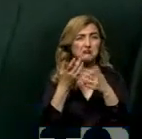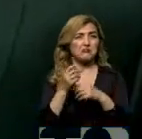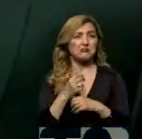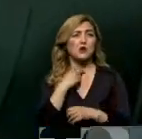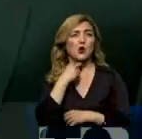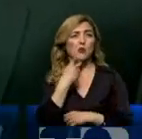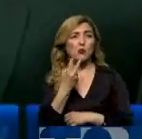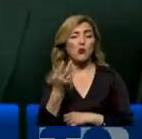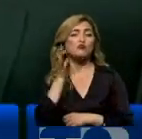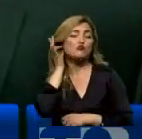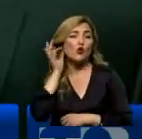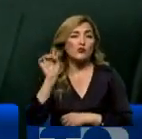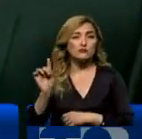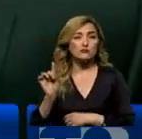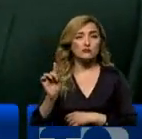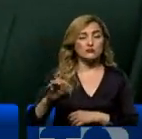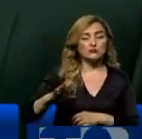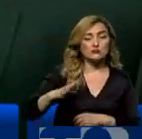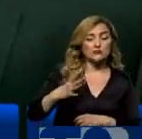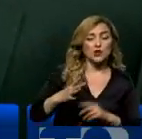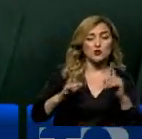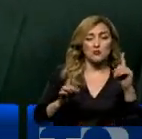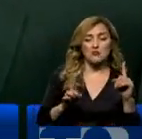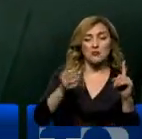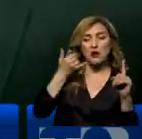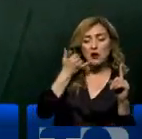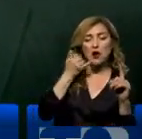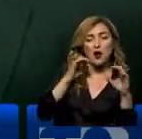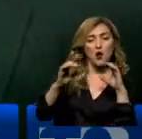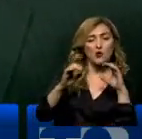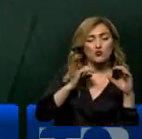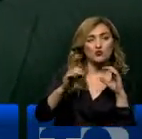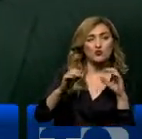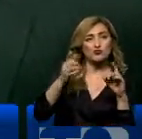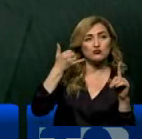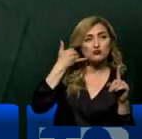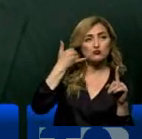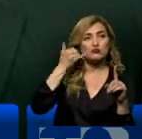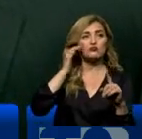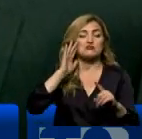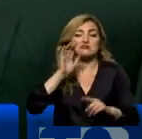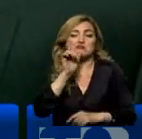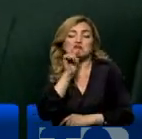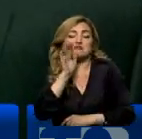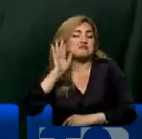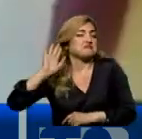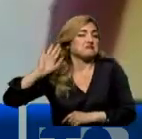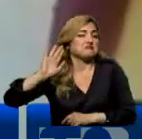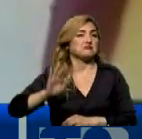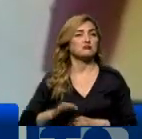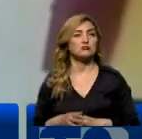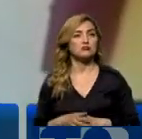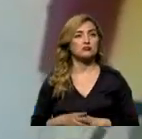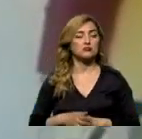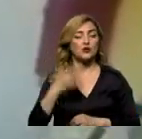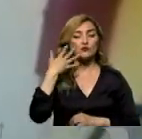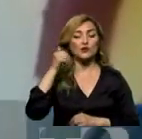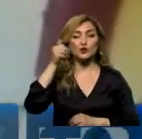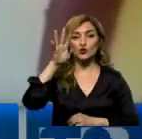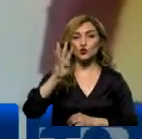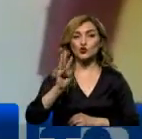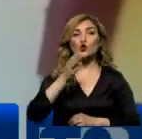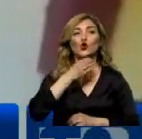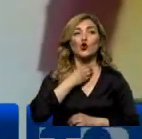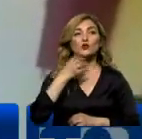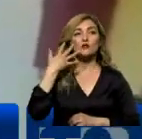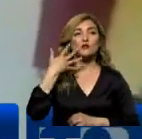voz de María Sol. El señor que aparece en el audio no podría yo indicar quién sea. El 16 de agosto,